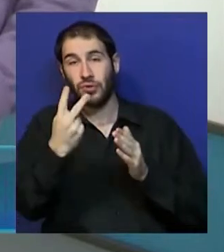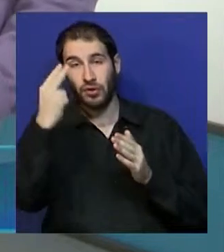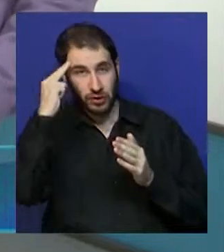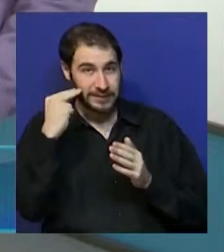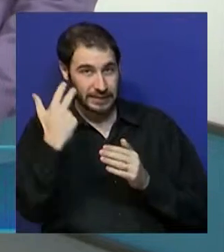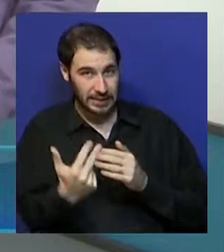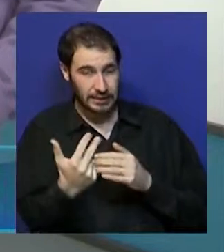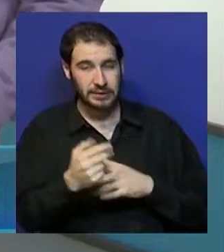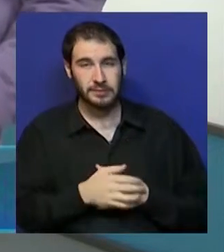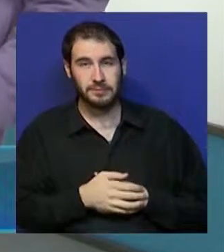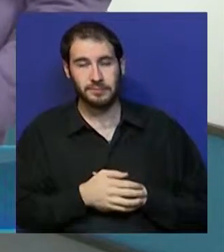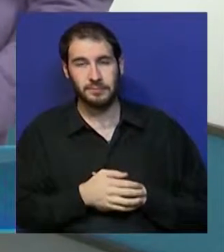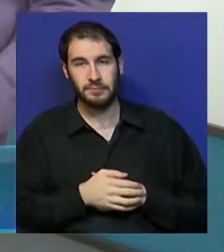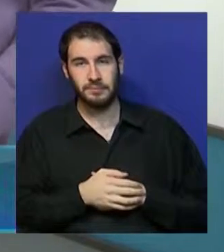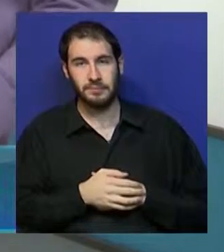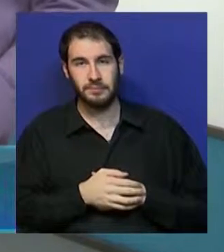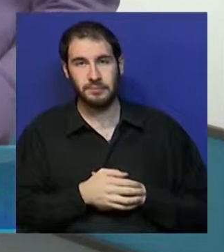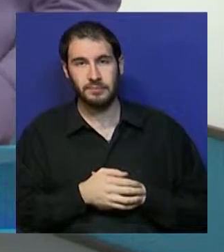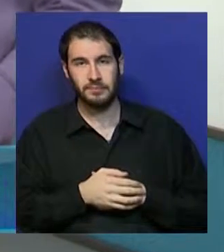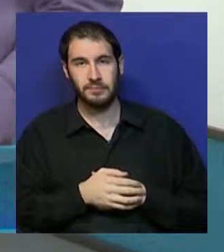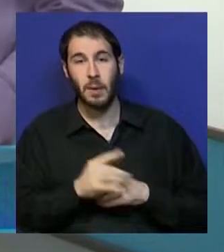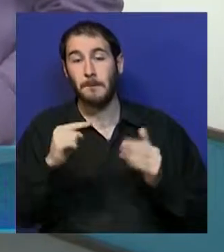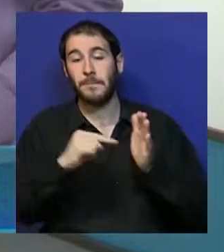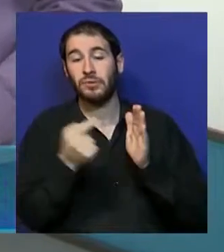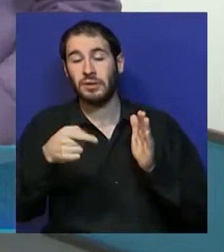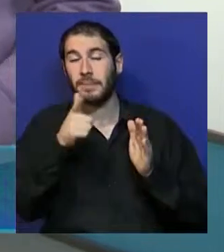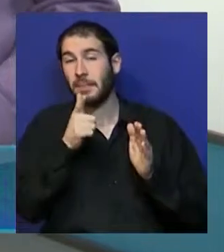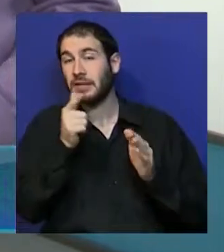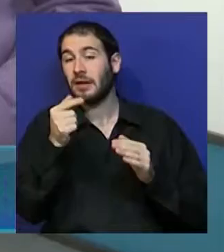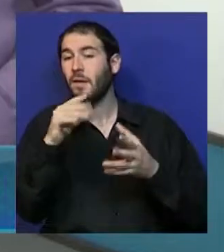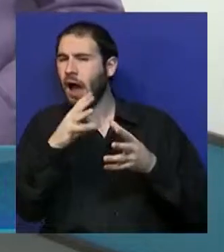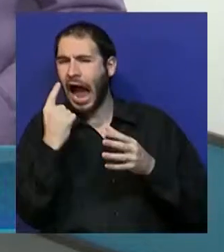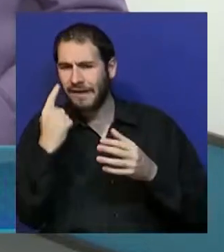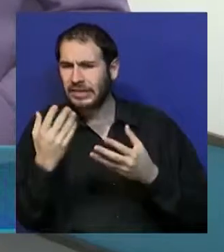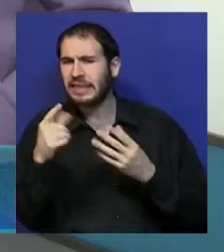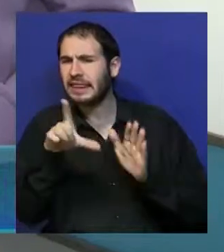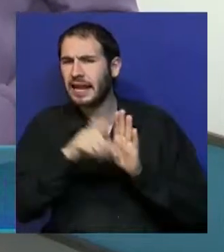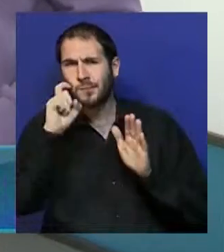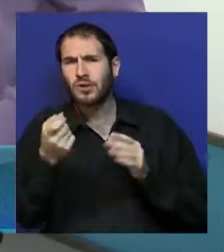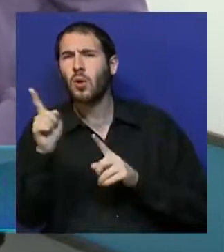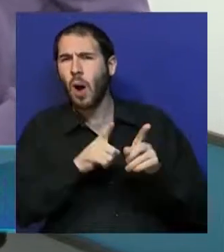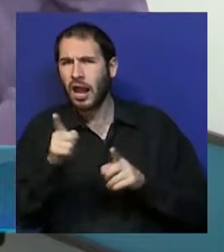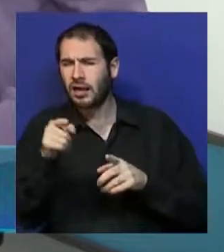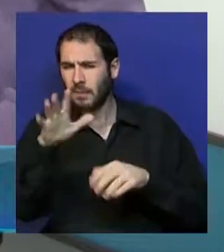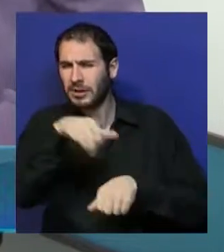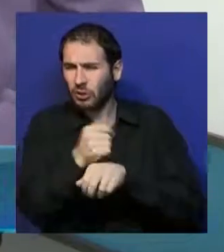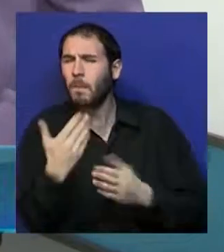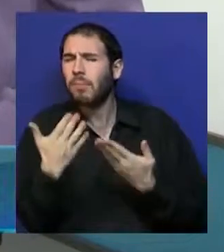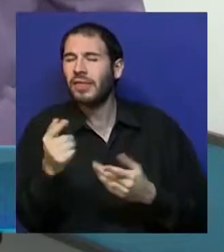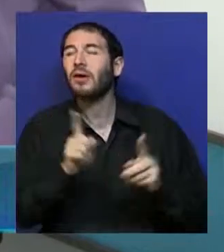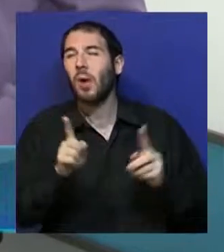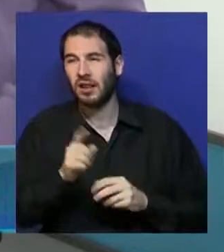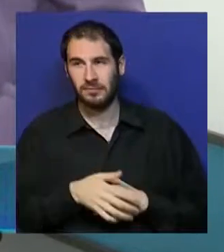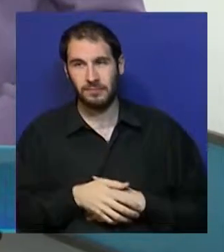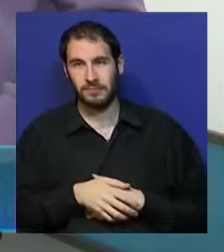293 es el que establece los supuestos en los cuales es viable una prisión